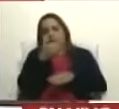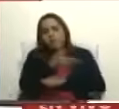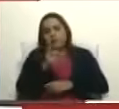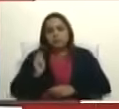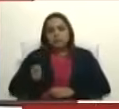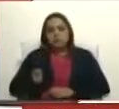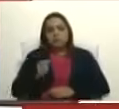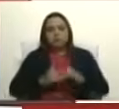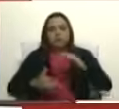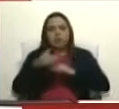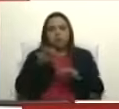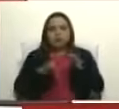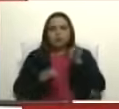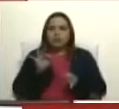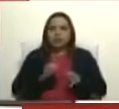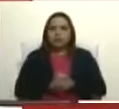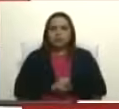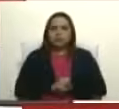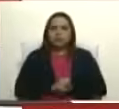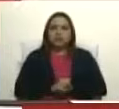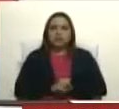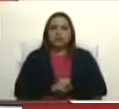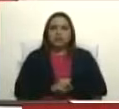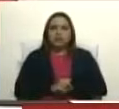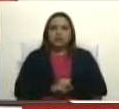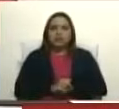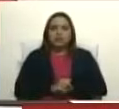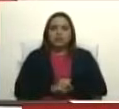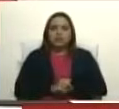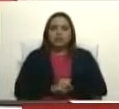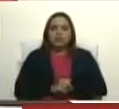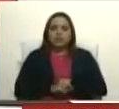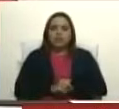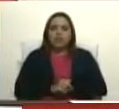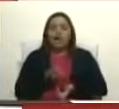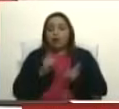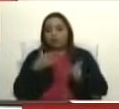Iri? Y de ahí nos corrió el comandante Chávez.